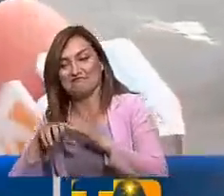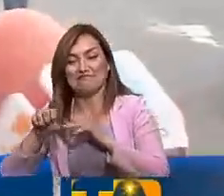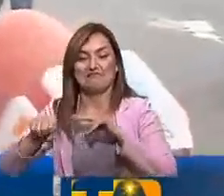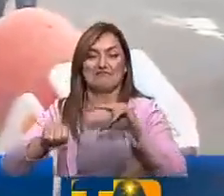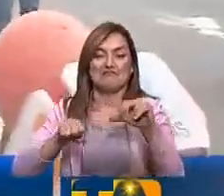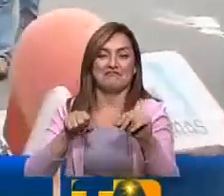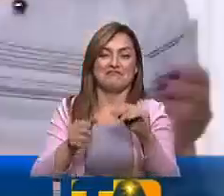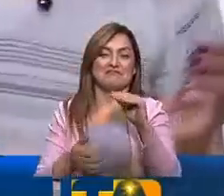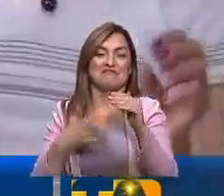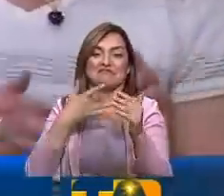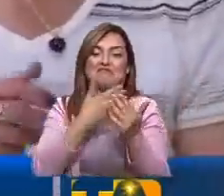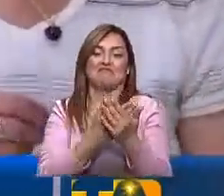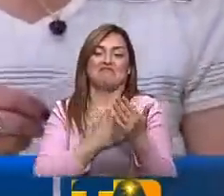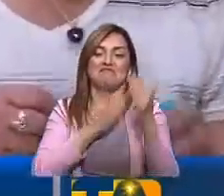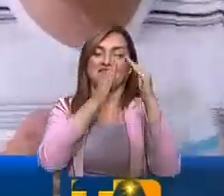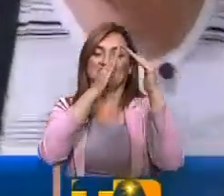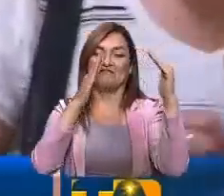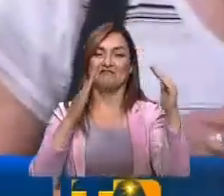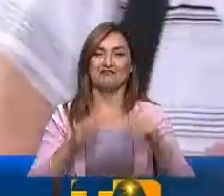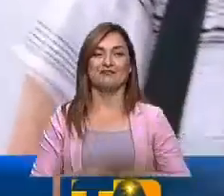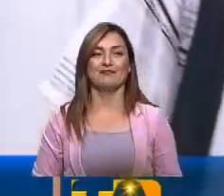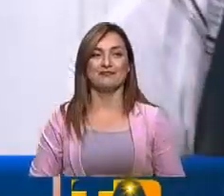no me regresa a casa